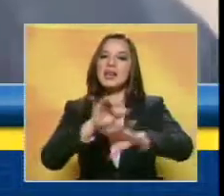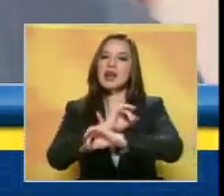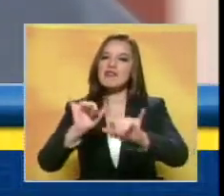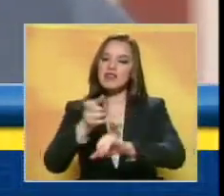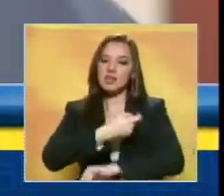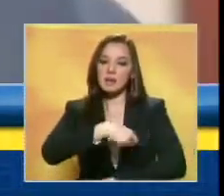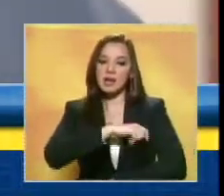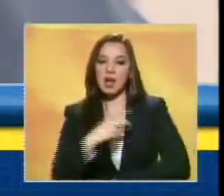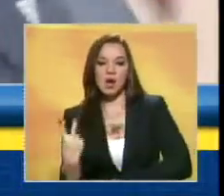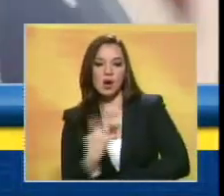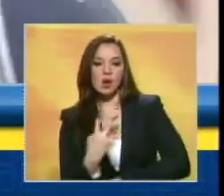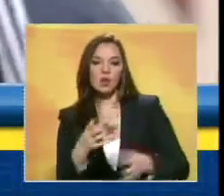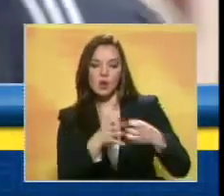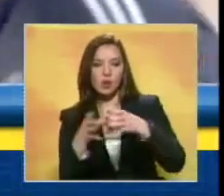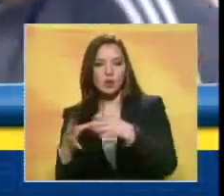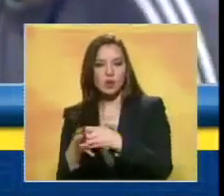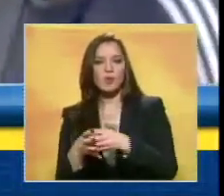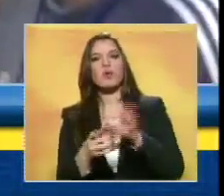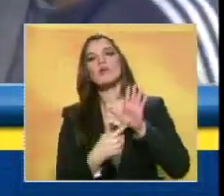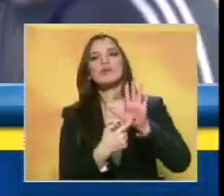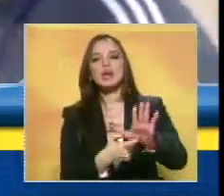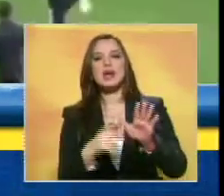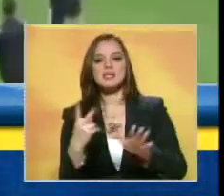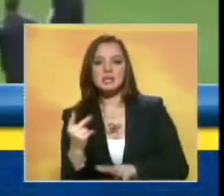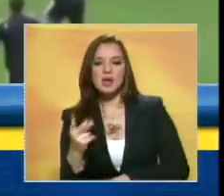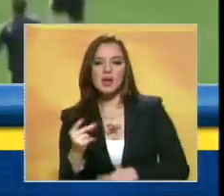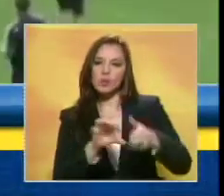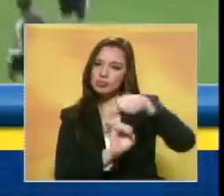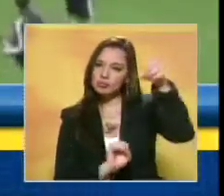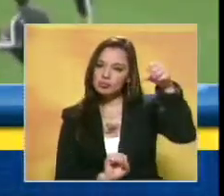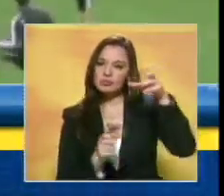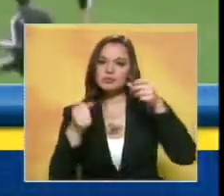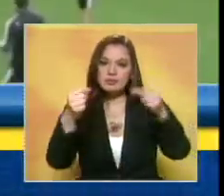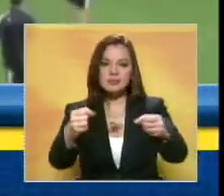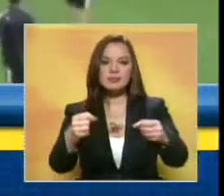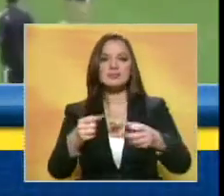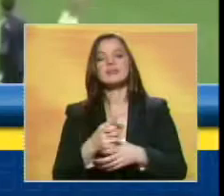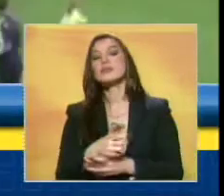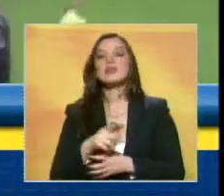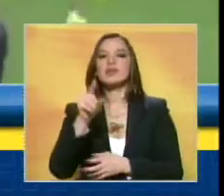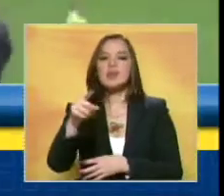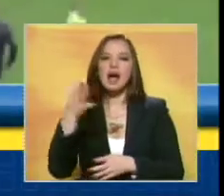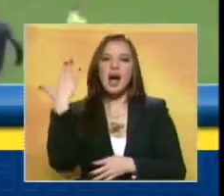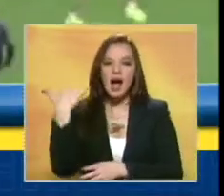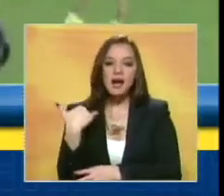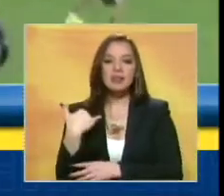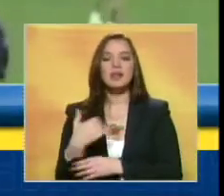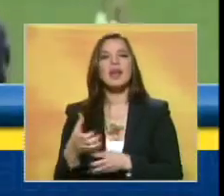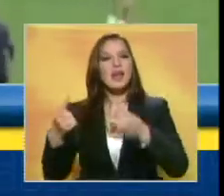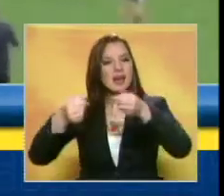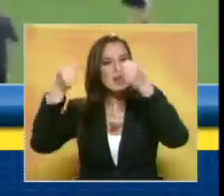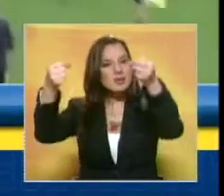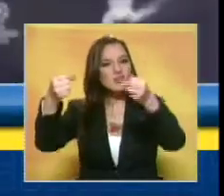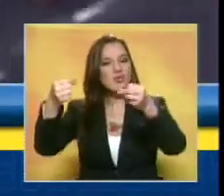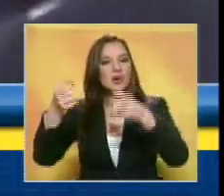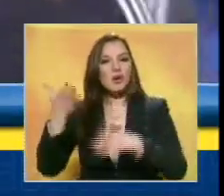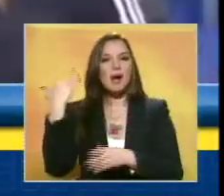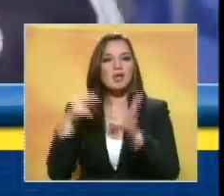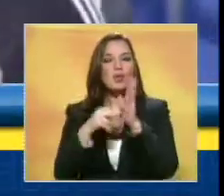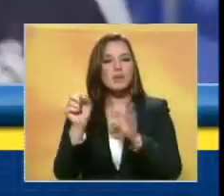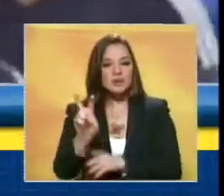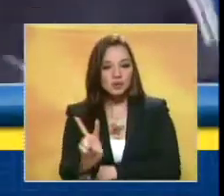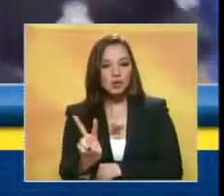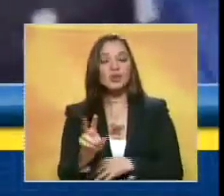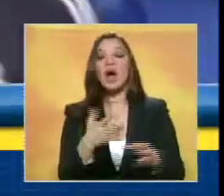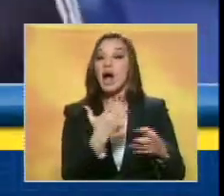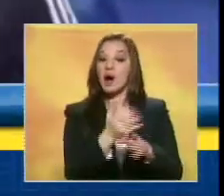en la que ambos clubes buscarán su segundo título. El Real Madrid llega como monarca de la última temporada de la Liga de Campeones y ganó la Supercopa en la edición de 2002.